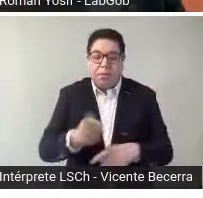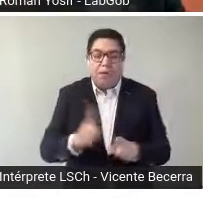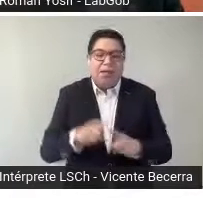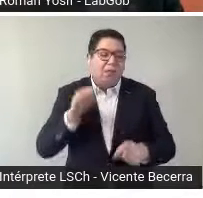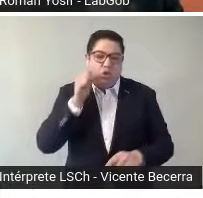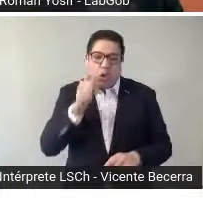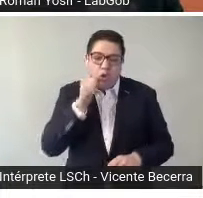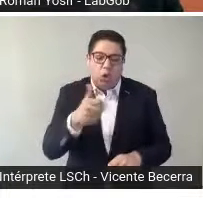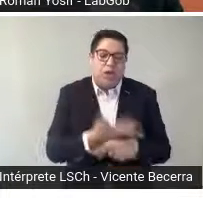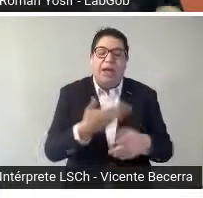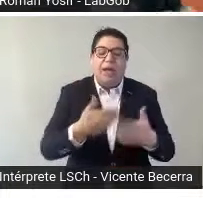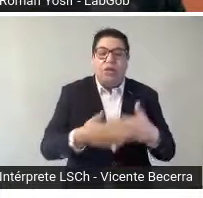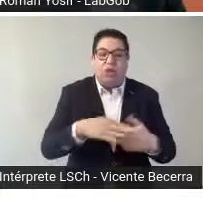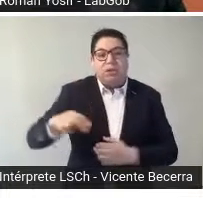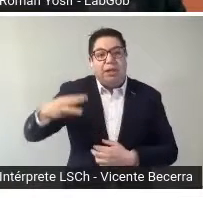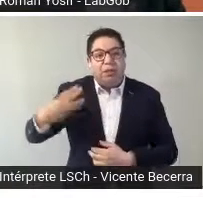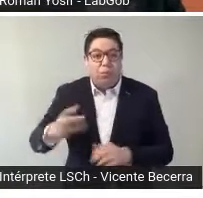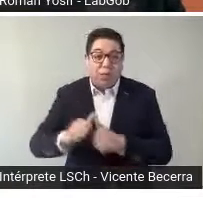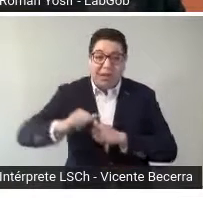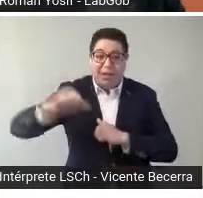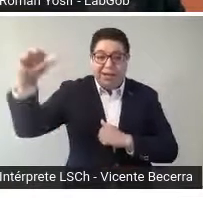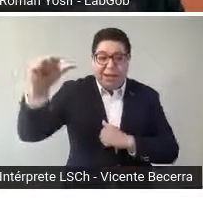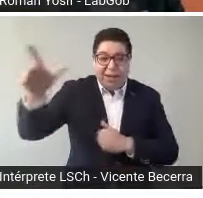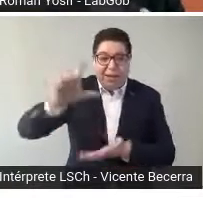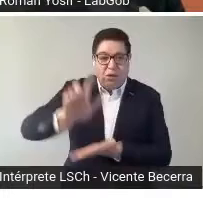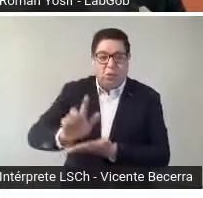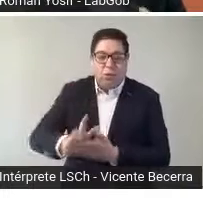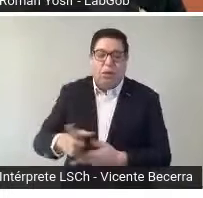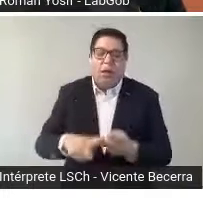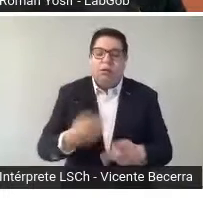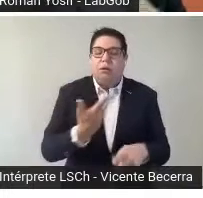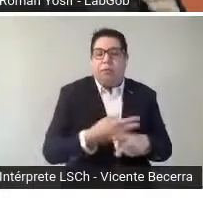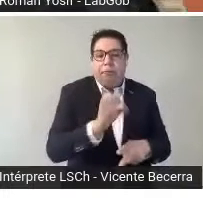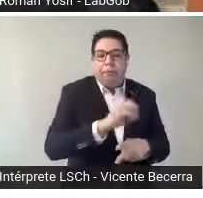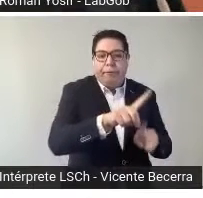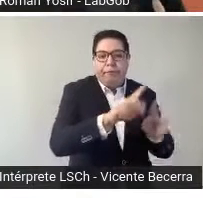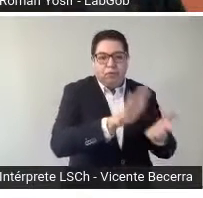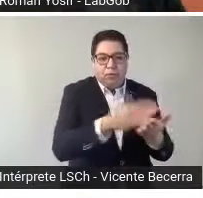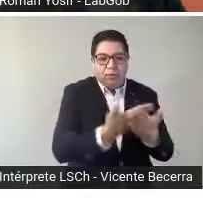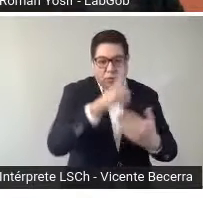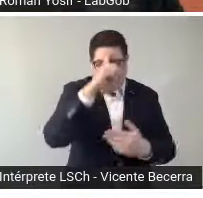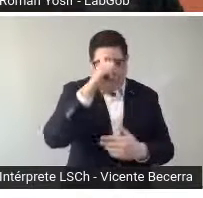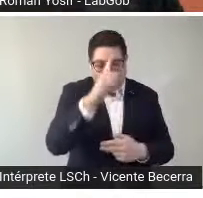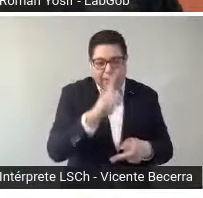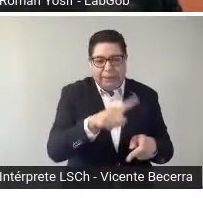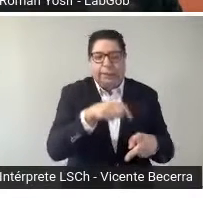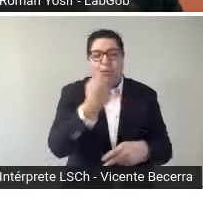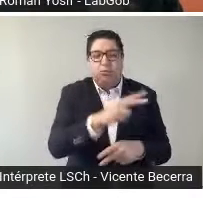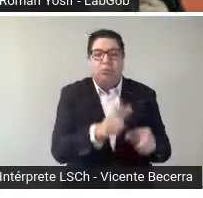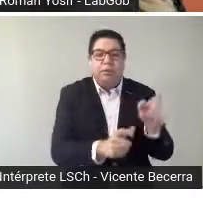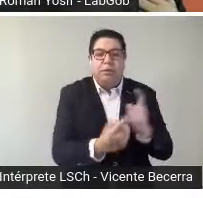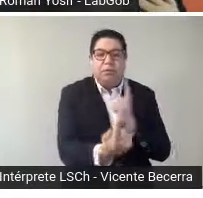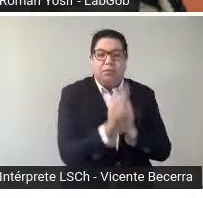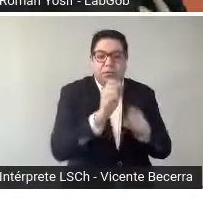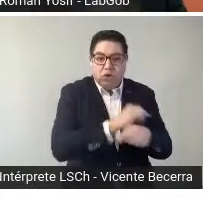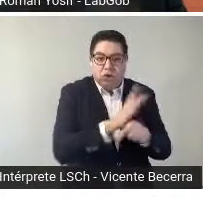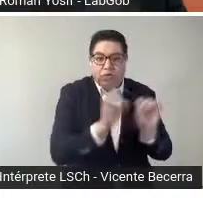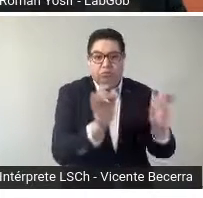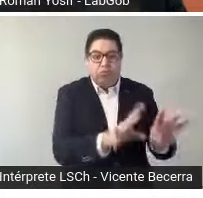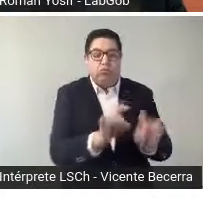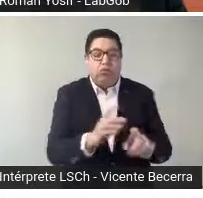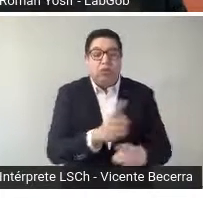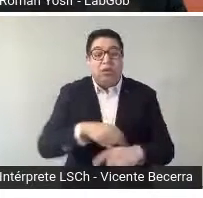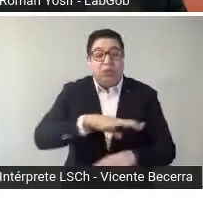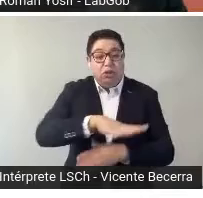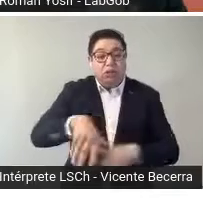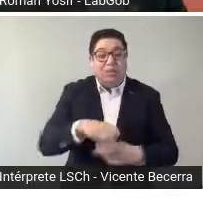días en el municipio más alejado, en el servicio de salud donde están atendiendo pacientes del COVID y en cada uno